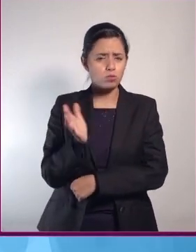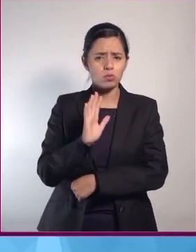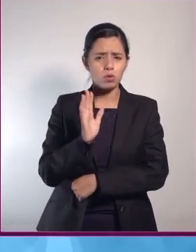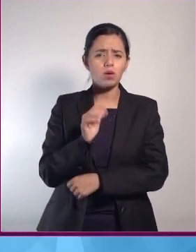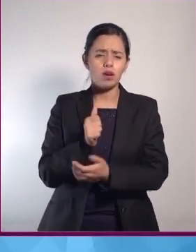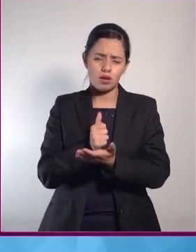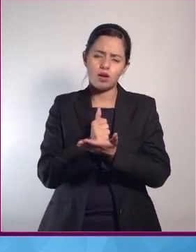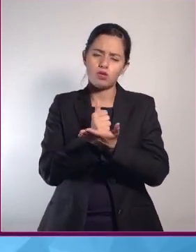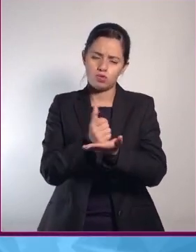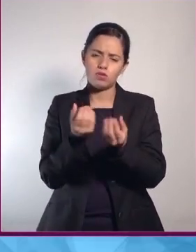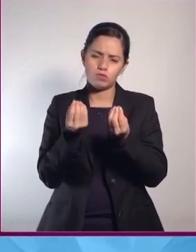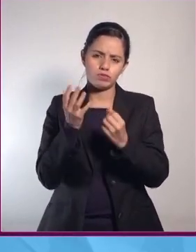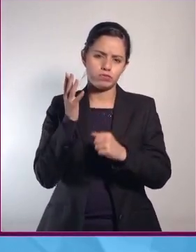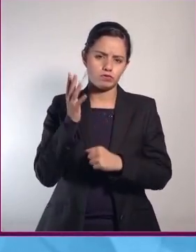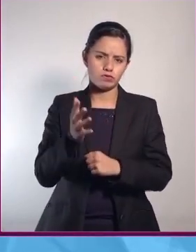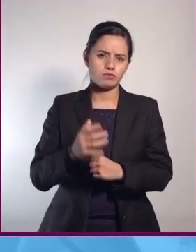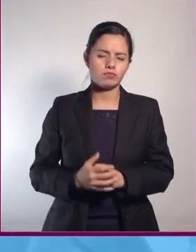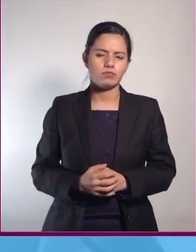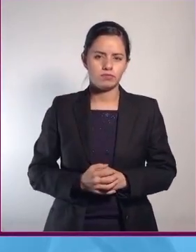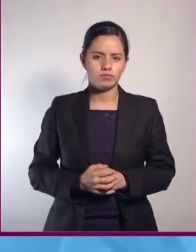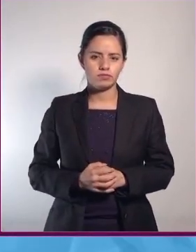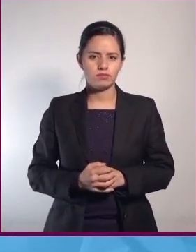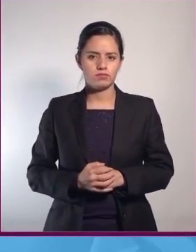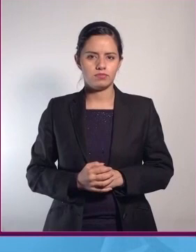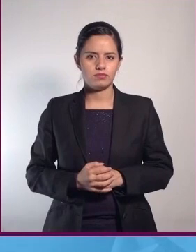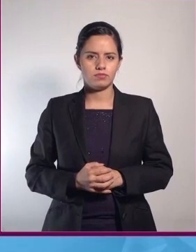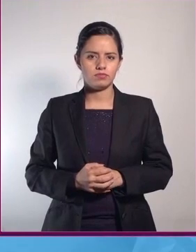servir mucho para su futuro.